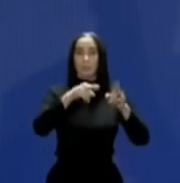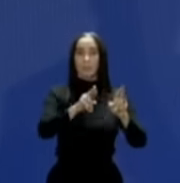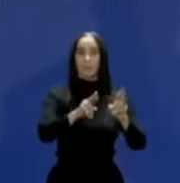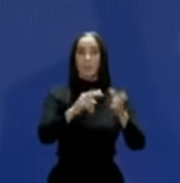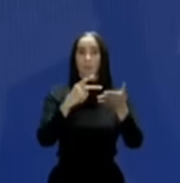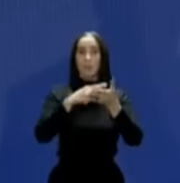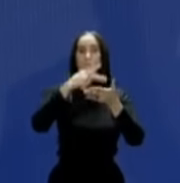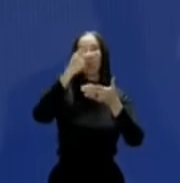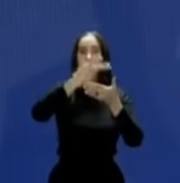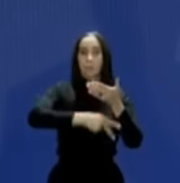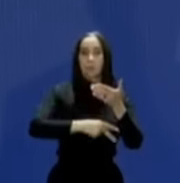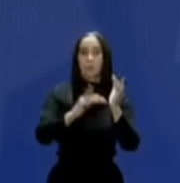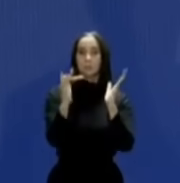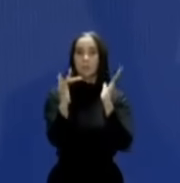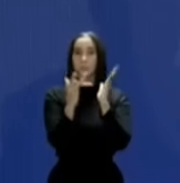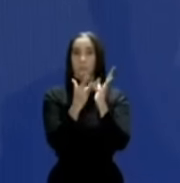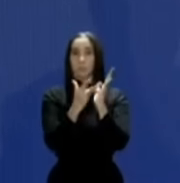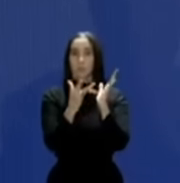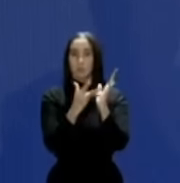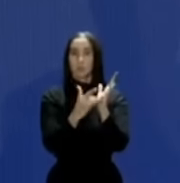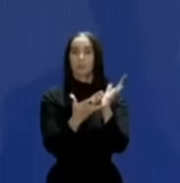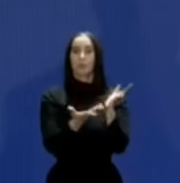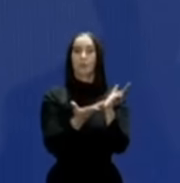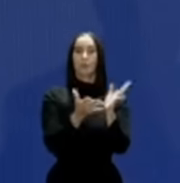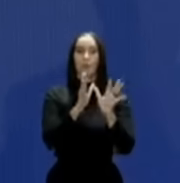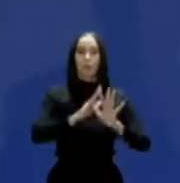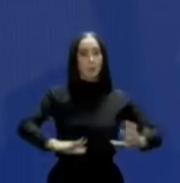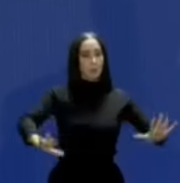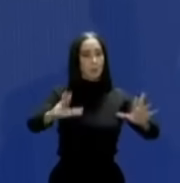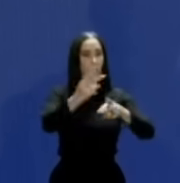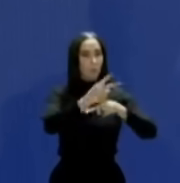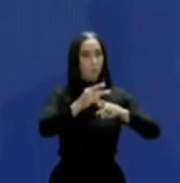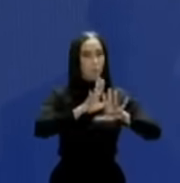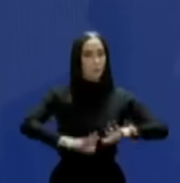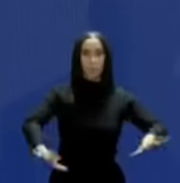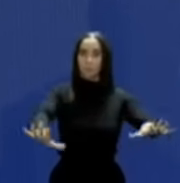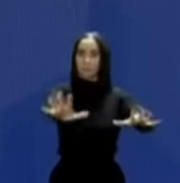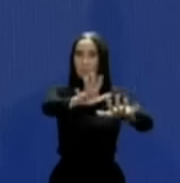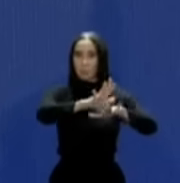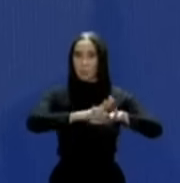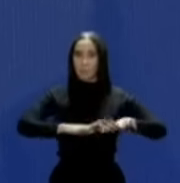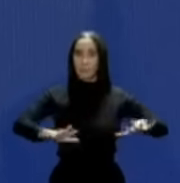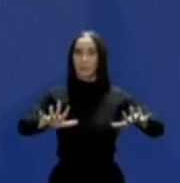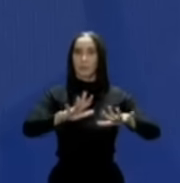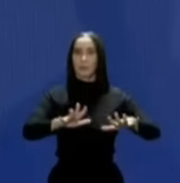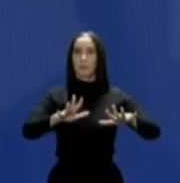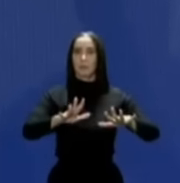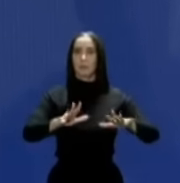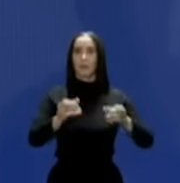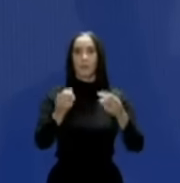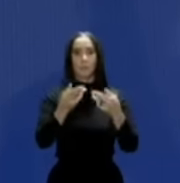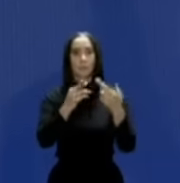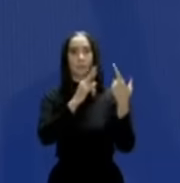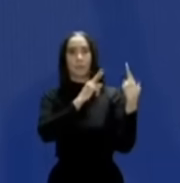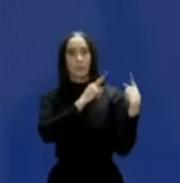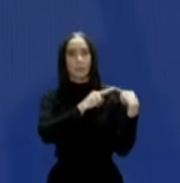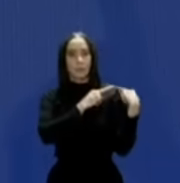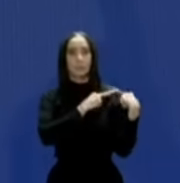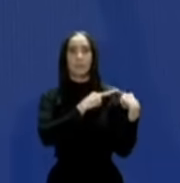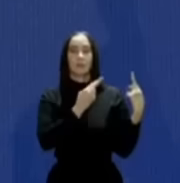un proyecto técnicamente y medioambiental y ambientalmente responsable